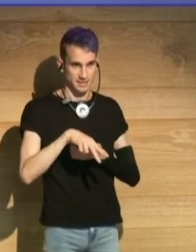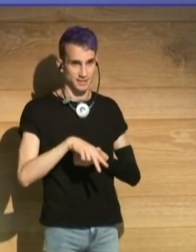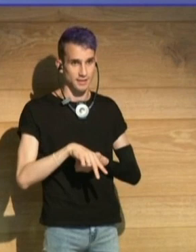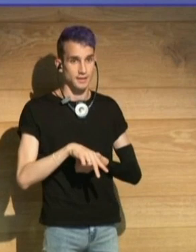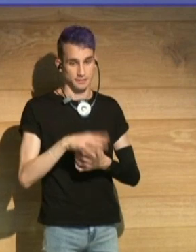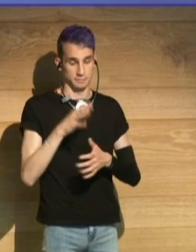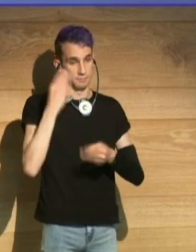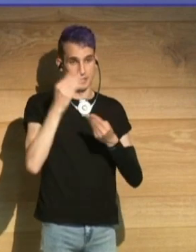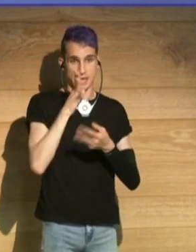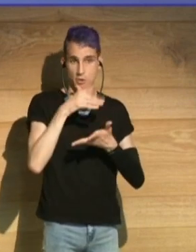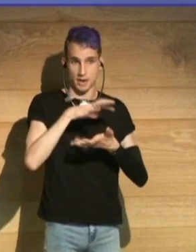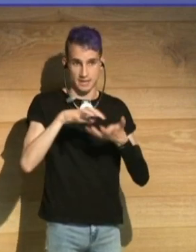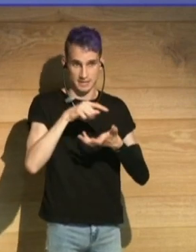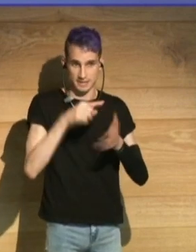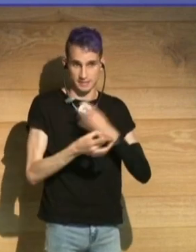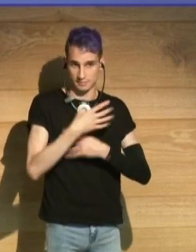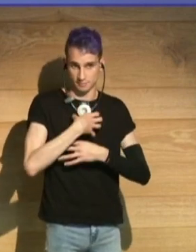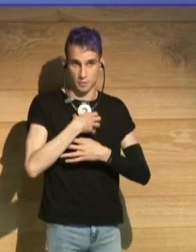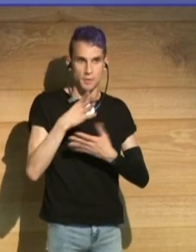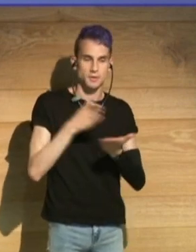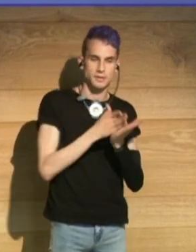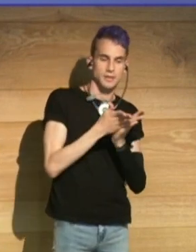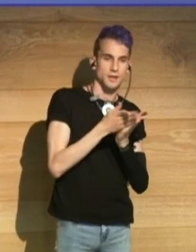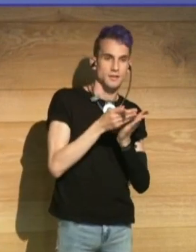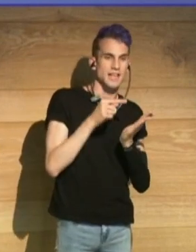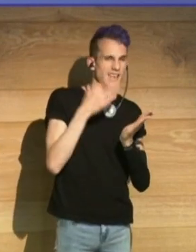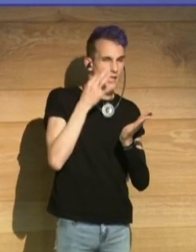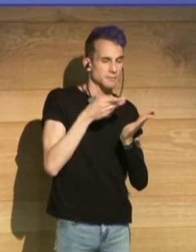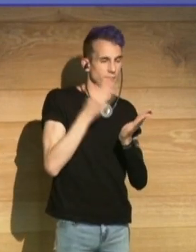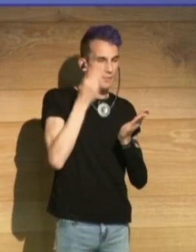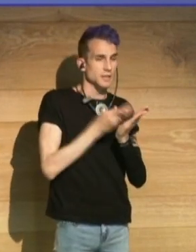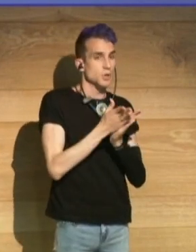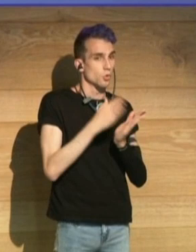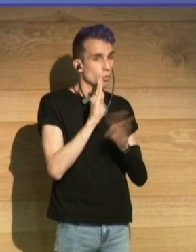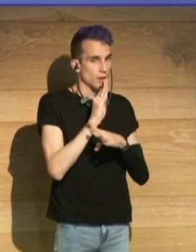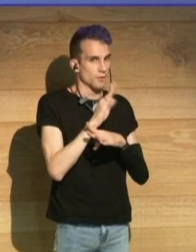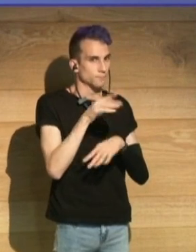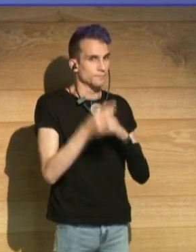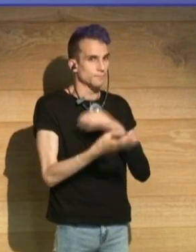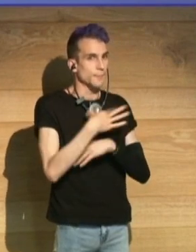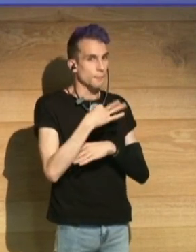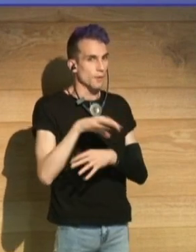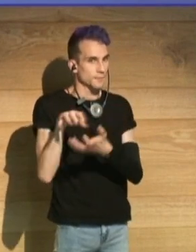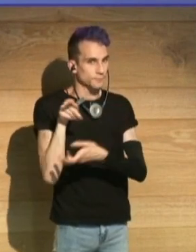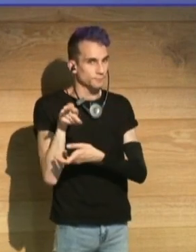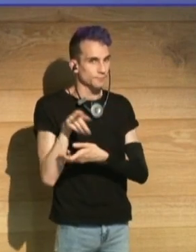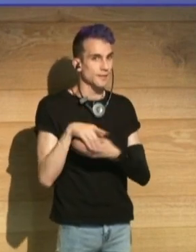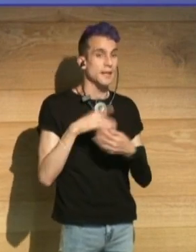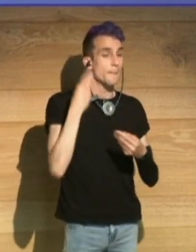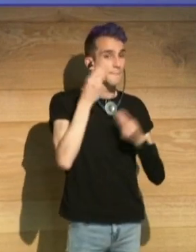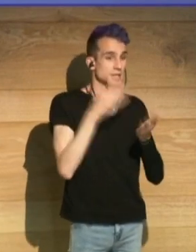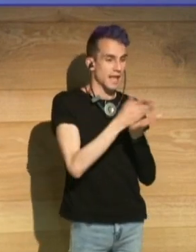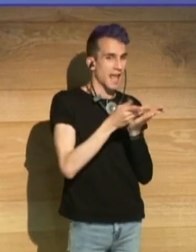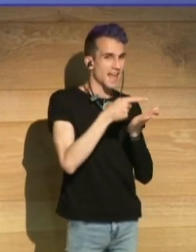sentido, pero sí, por una parte, cómo es posible y luego, cuidado, no nos vaya a pasar. Y yo creo que eso está en la columna vertebral de todo el libro,